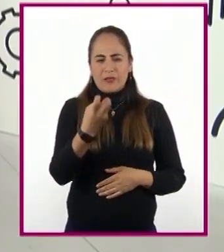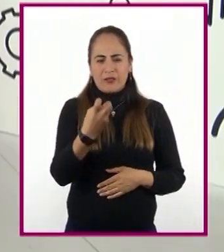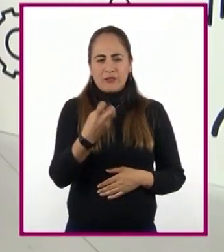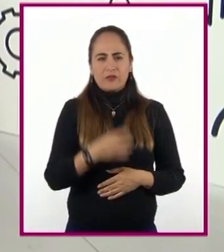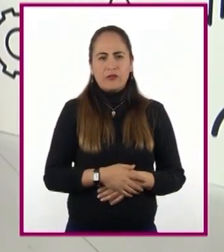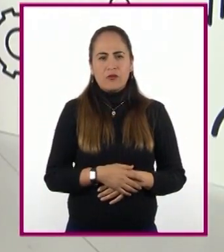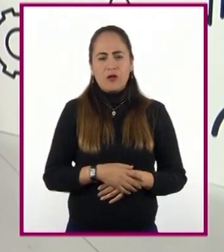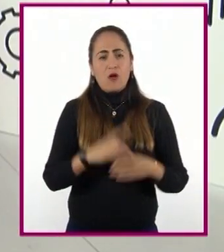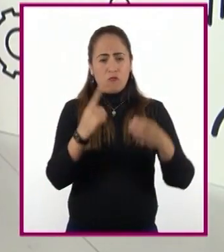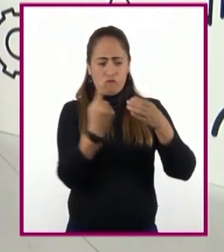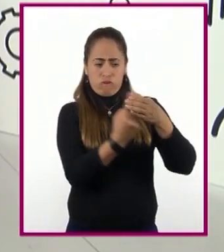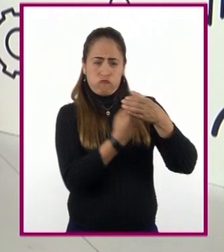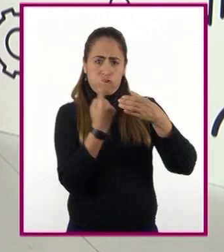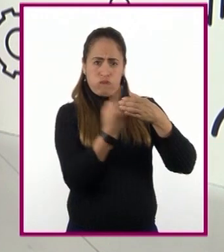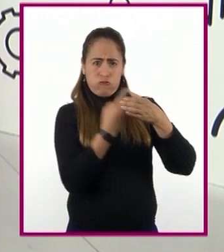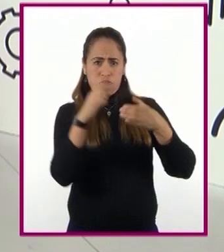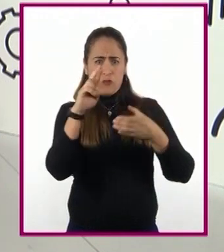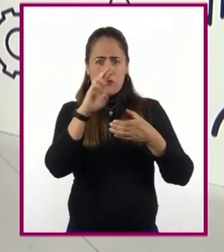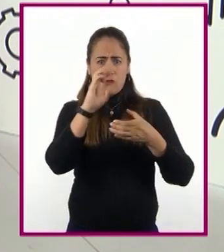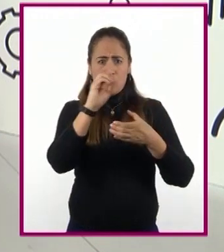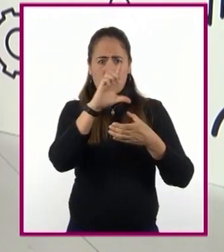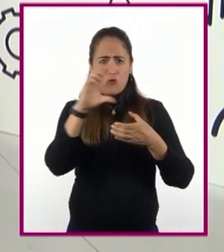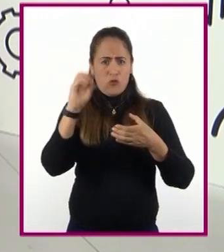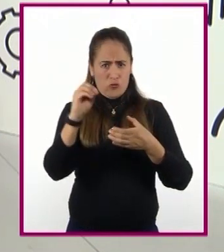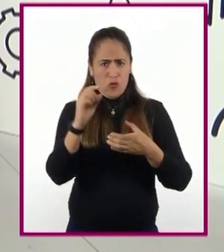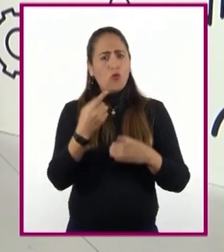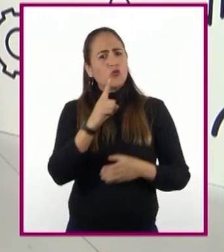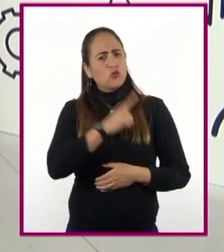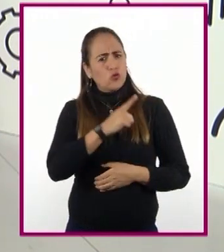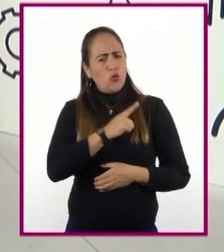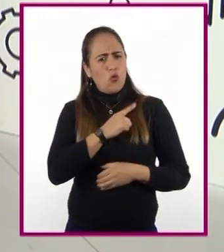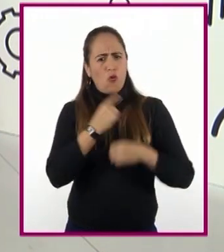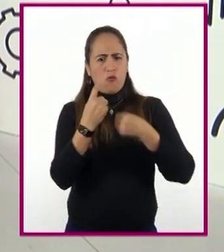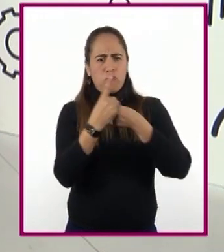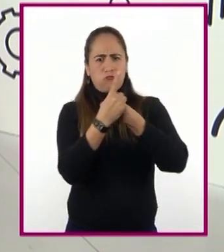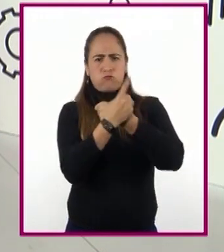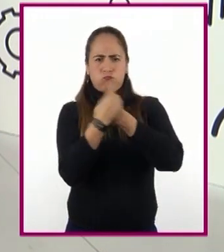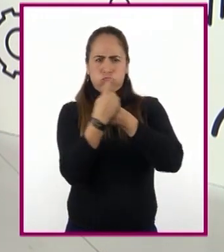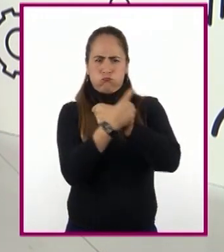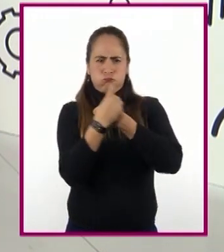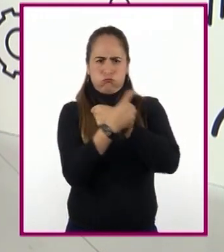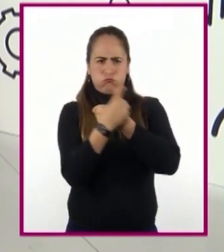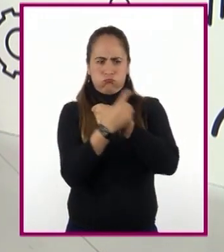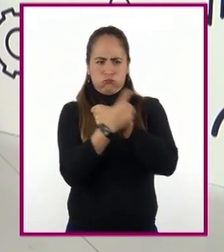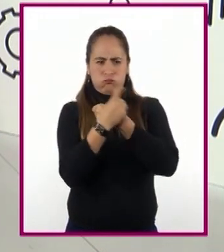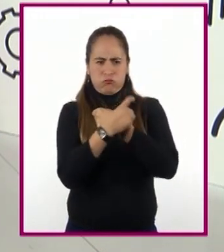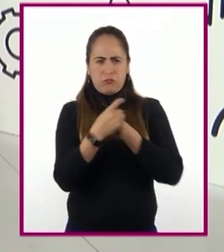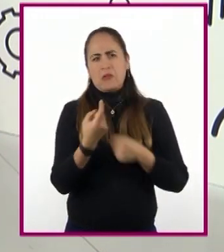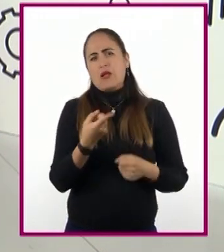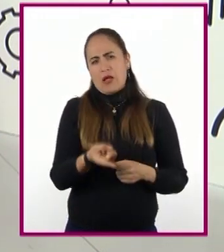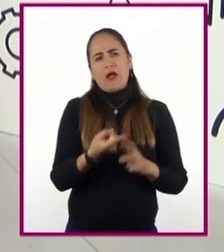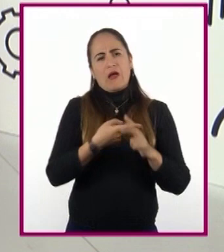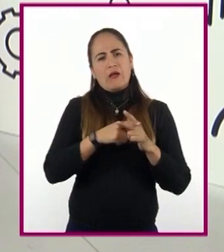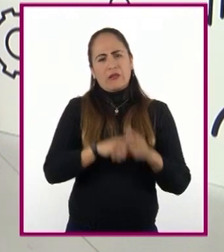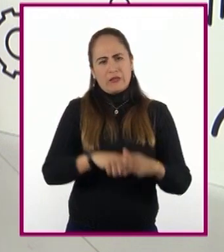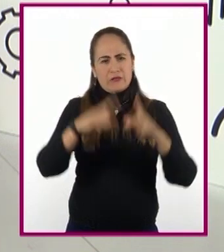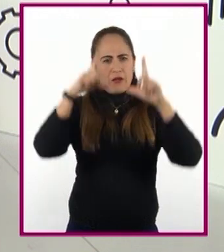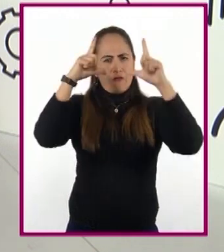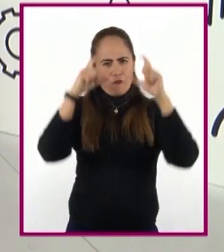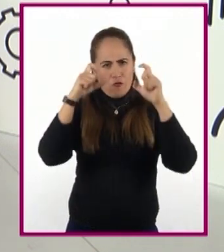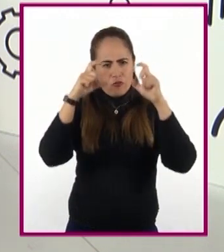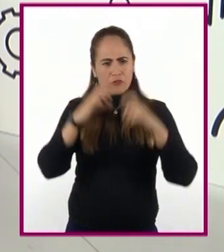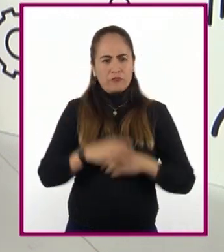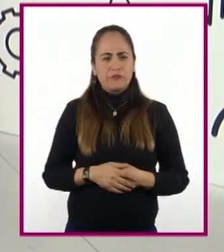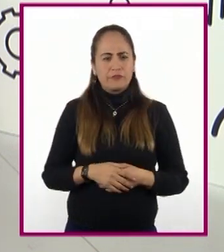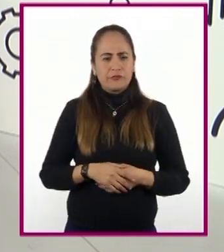que el rollo se pone y de manera automática se ubicaba para poder iniciar la toma de fotografías. Muy